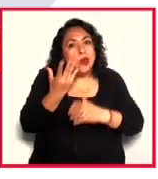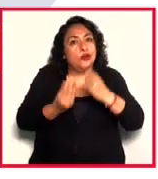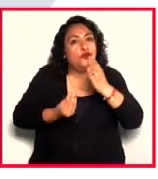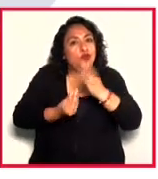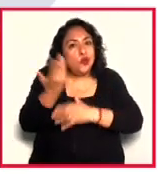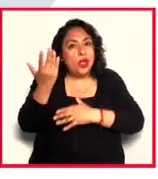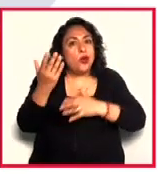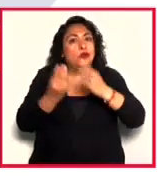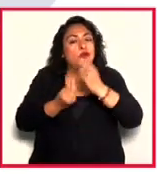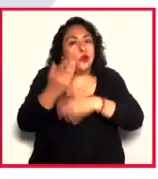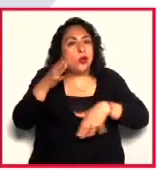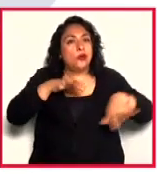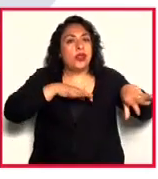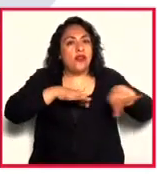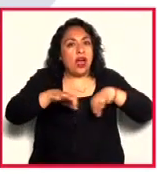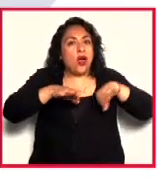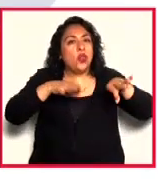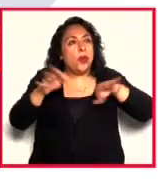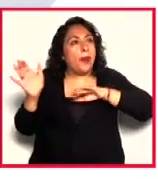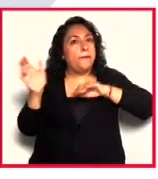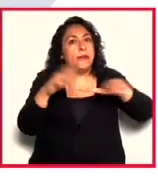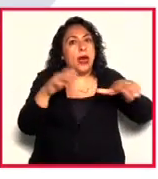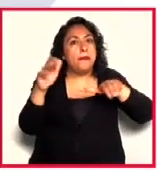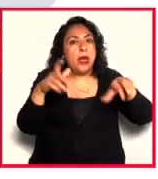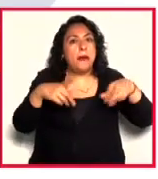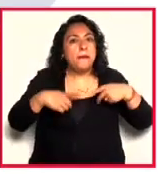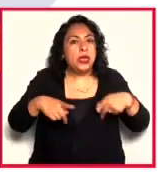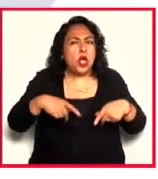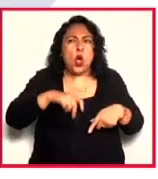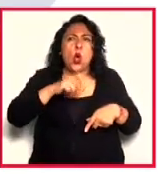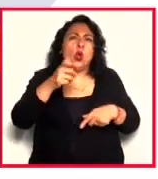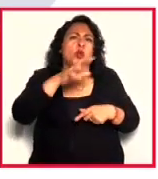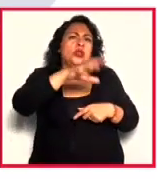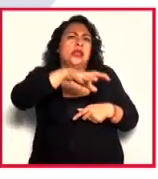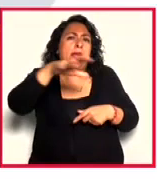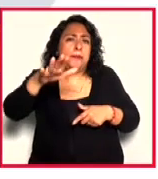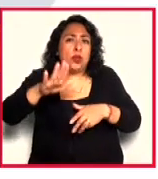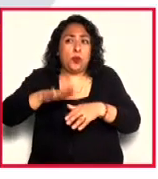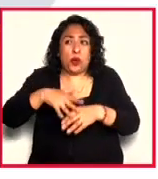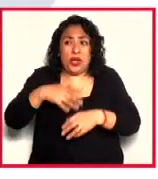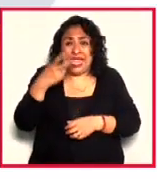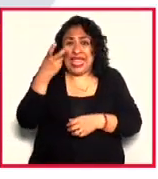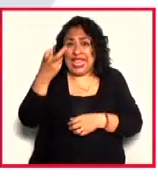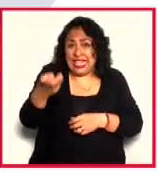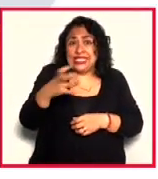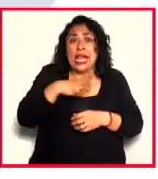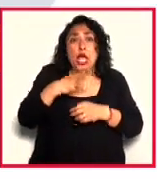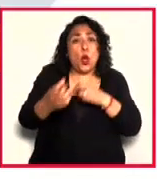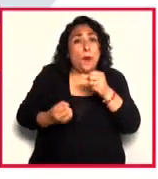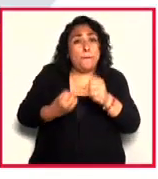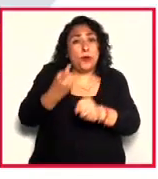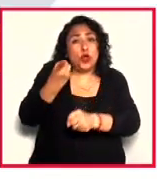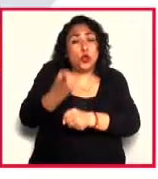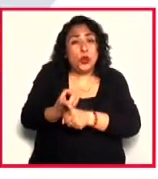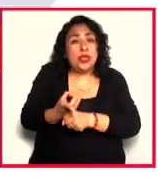millones y millones de trabajos en otros ámbitos, porque esta va a ser una oportunidad naciente.